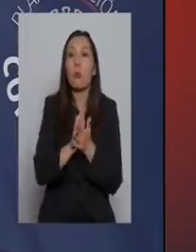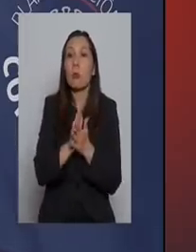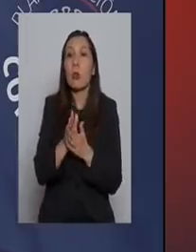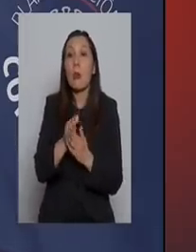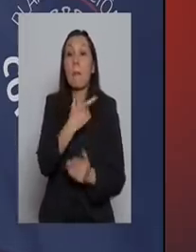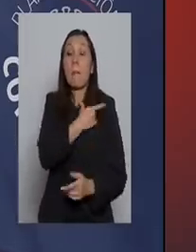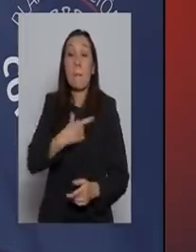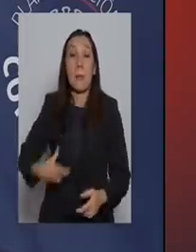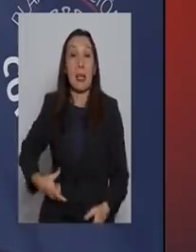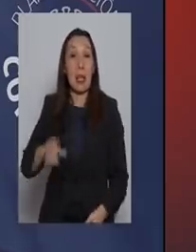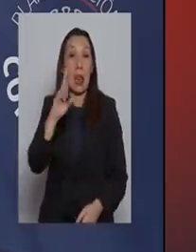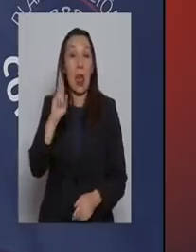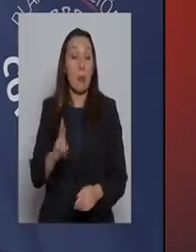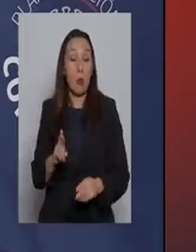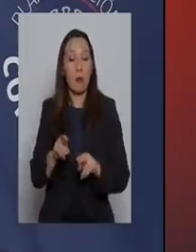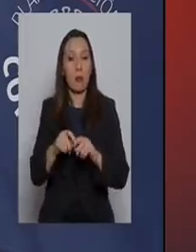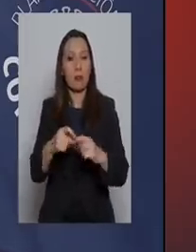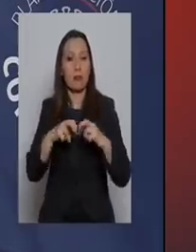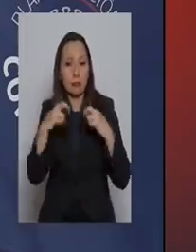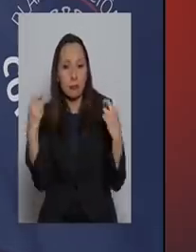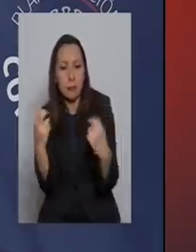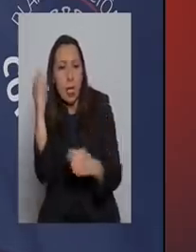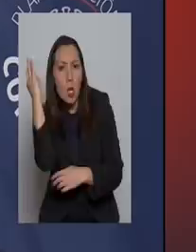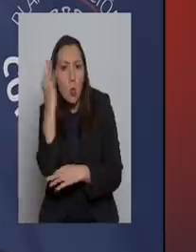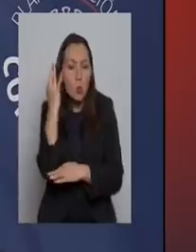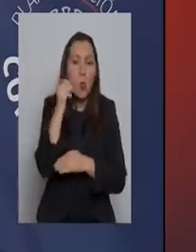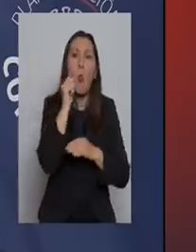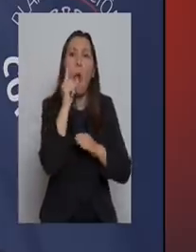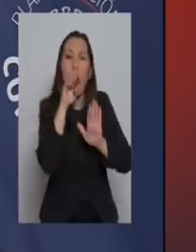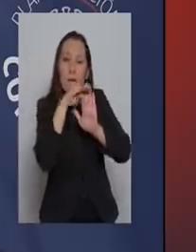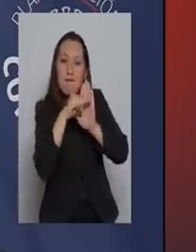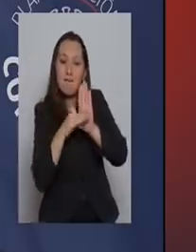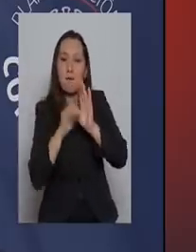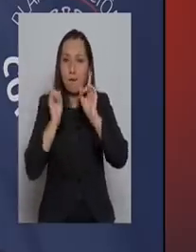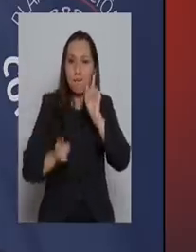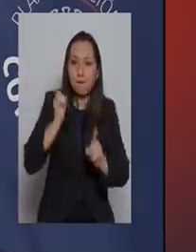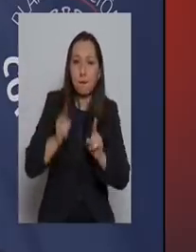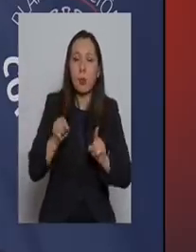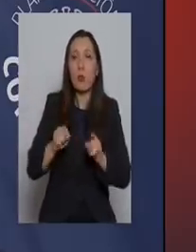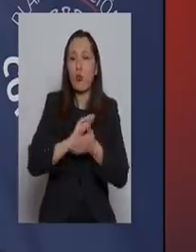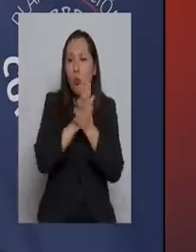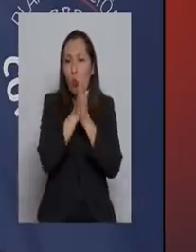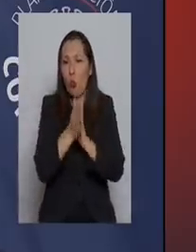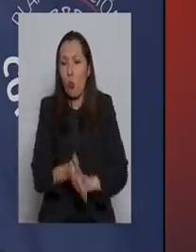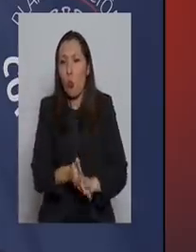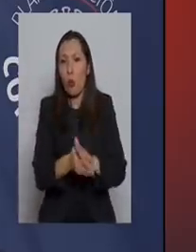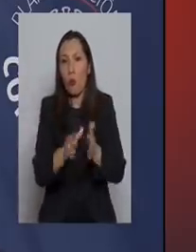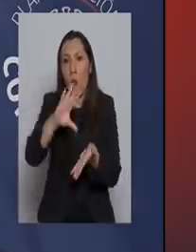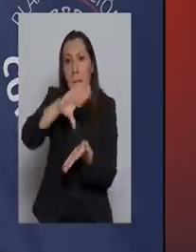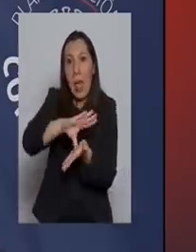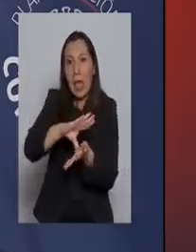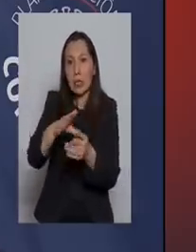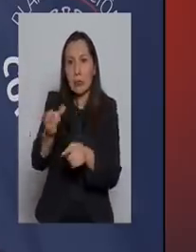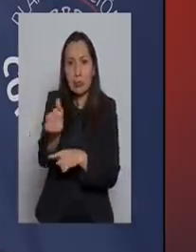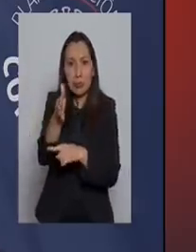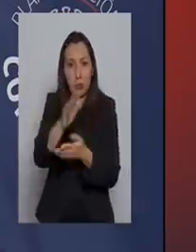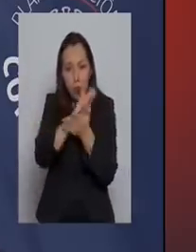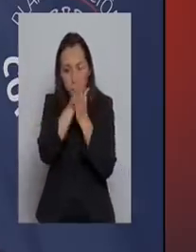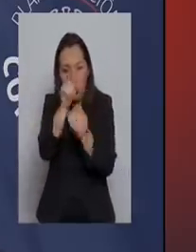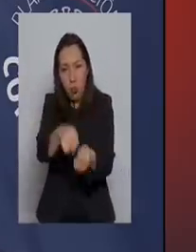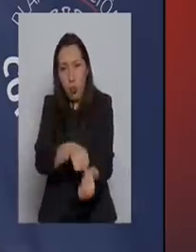presencia del presidente de la República, se revisan las medidas que hay que tomar a lo largo del país, y algunas pueden